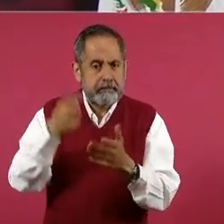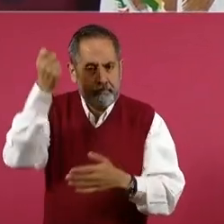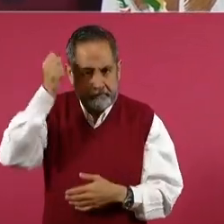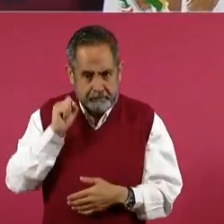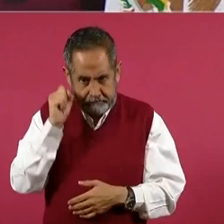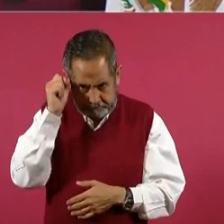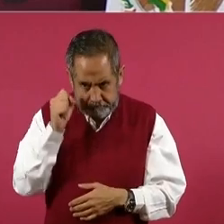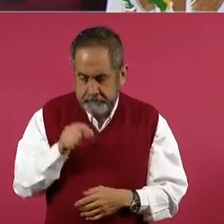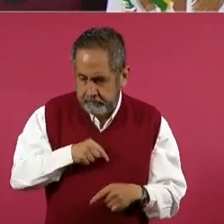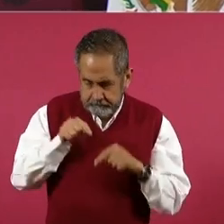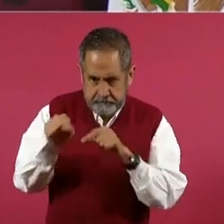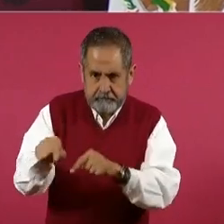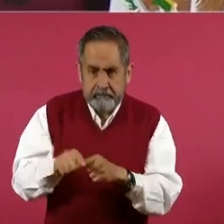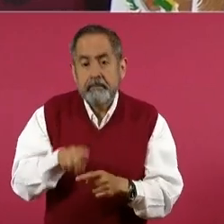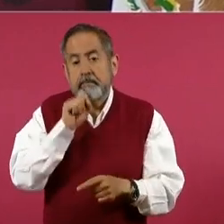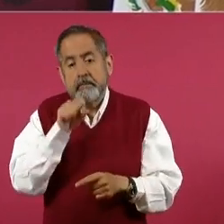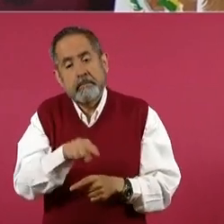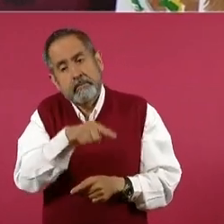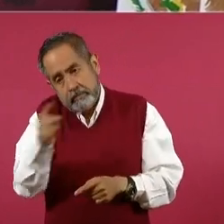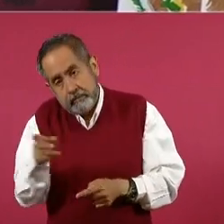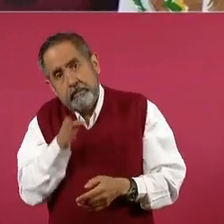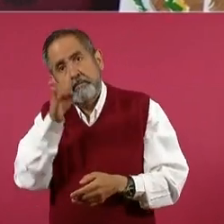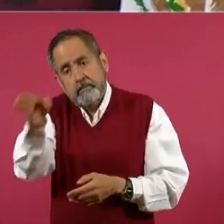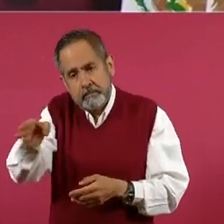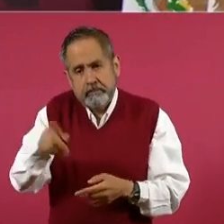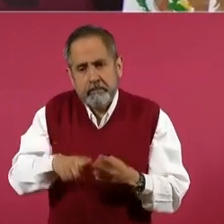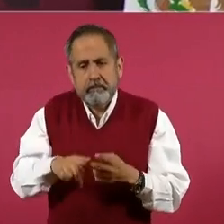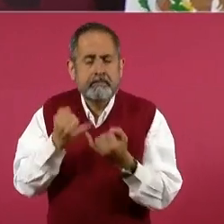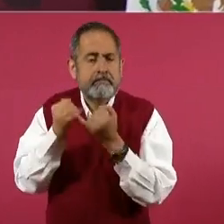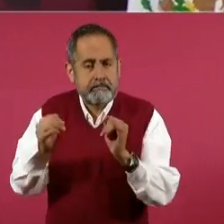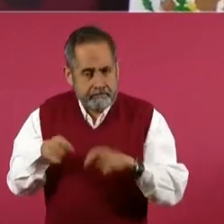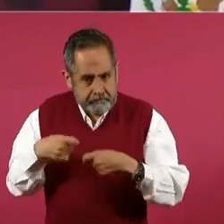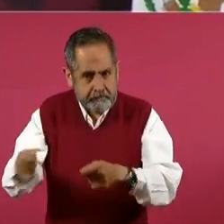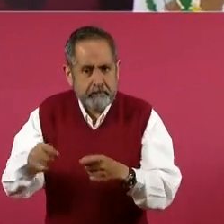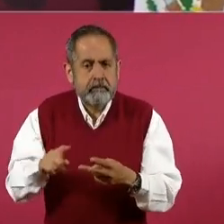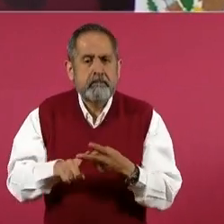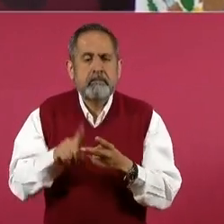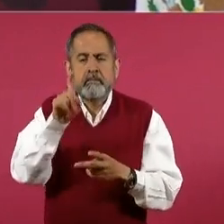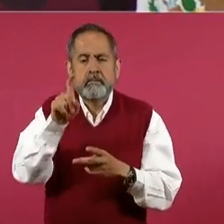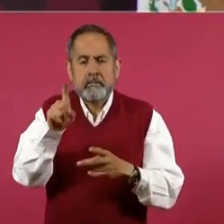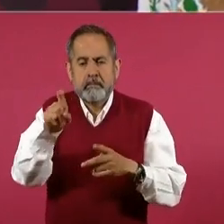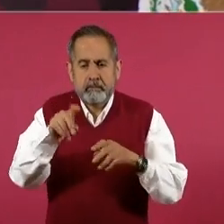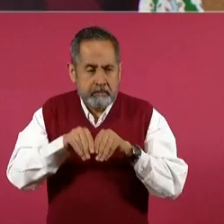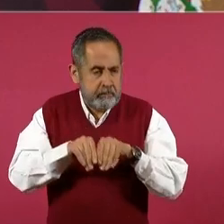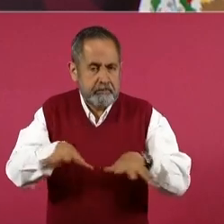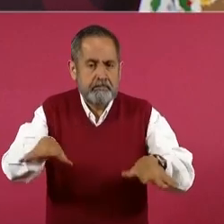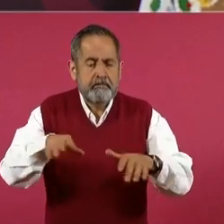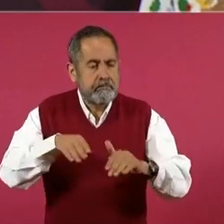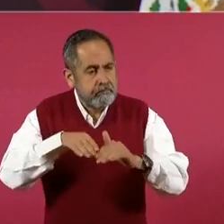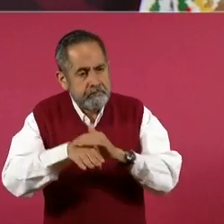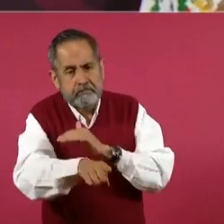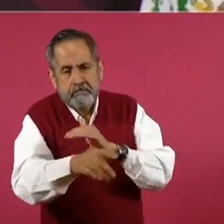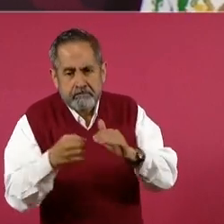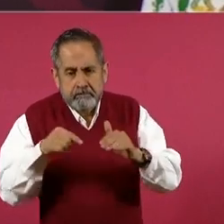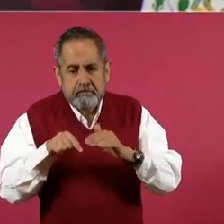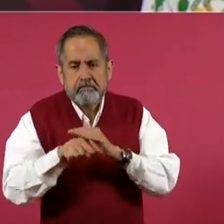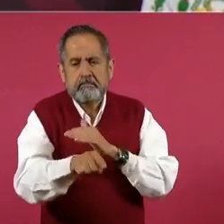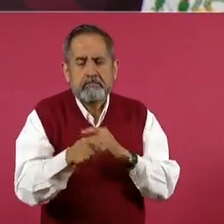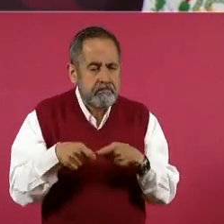Sinaloa. Tengo que ir a inaugurar el acueducto y